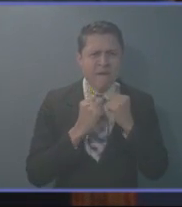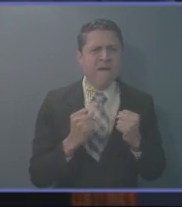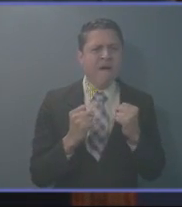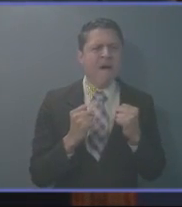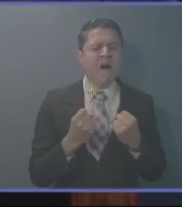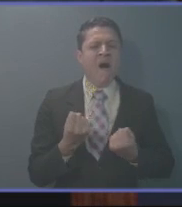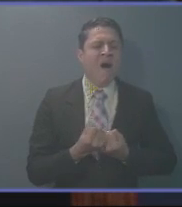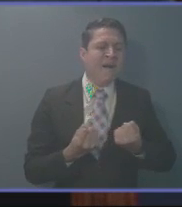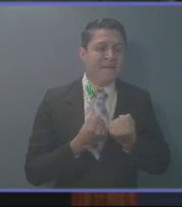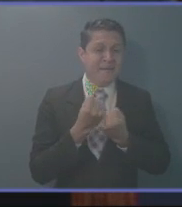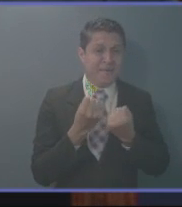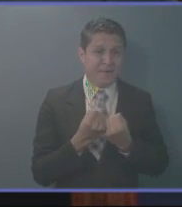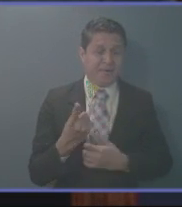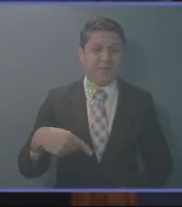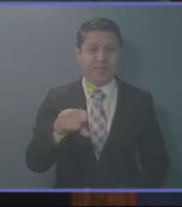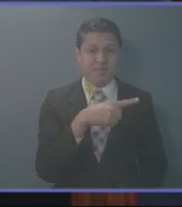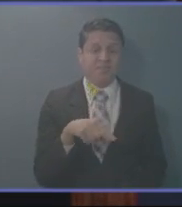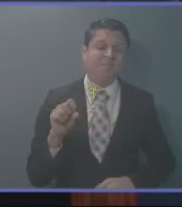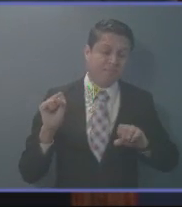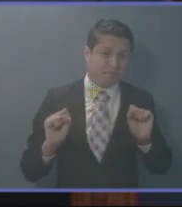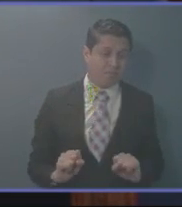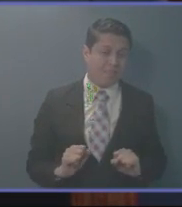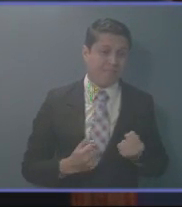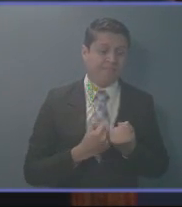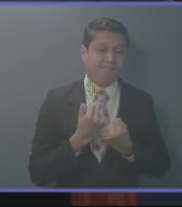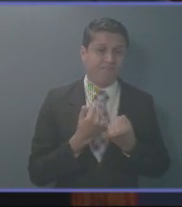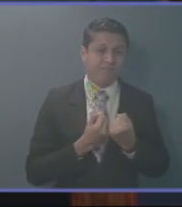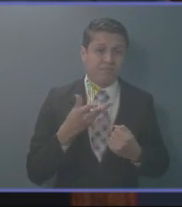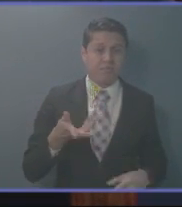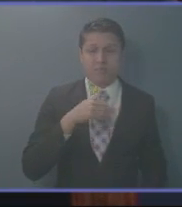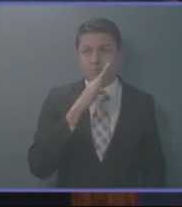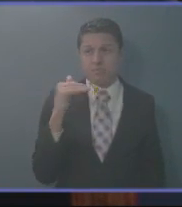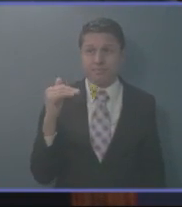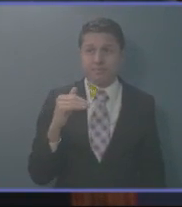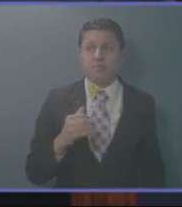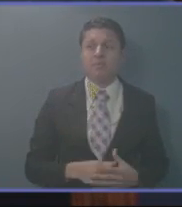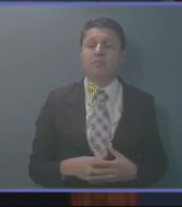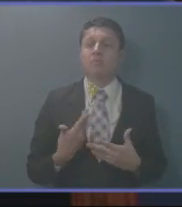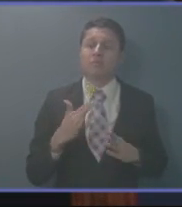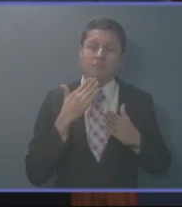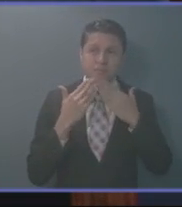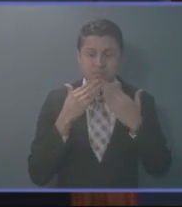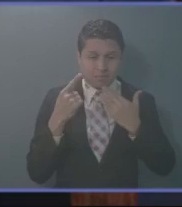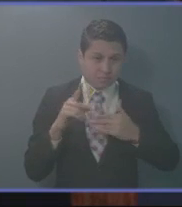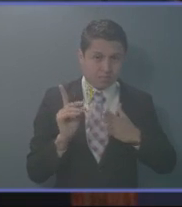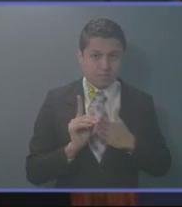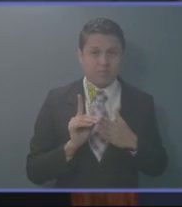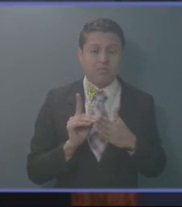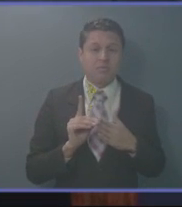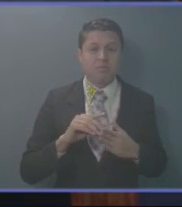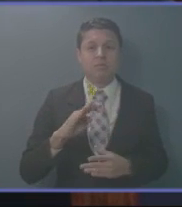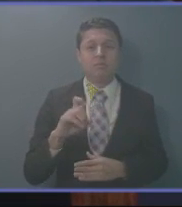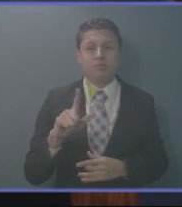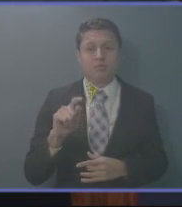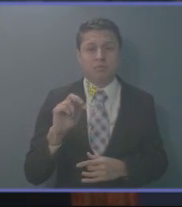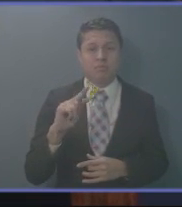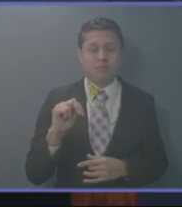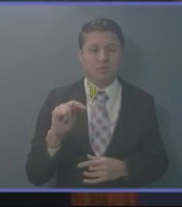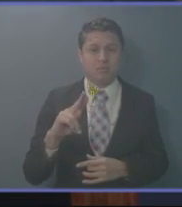que la producción de ellos va a ser consumida a nivel local. Como muy bien lo decía el colega diputado Raúl Beltrán